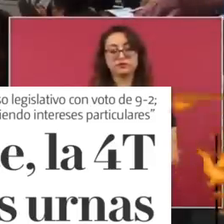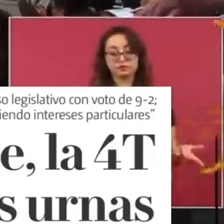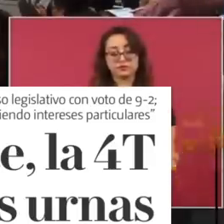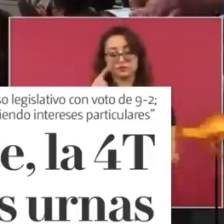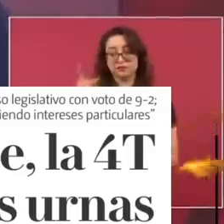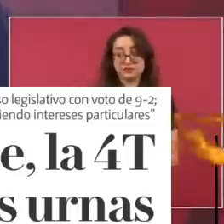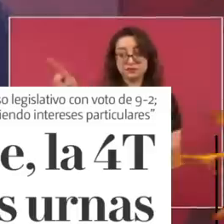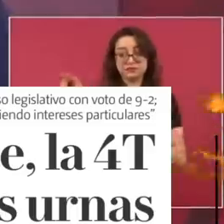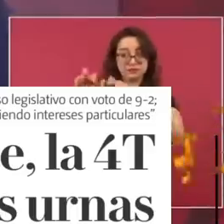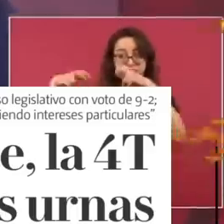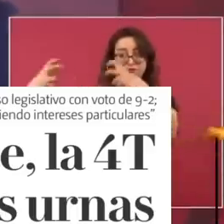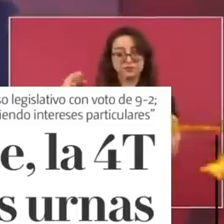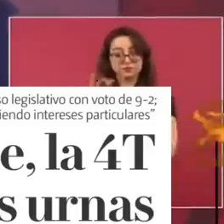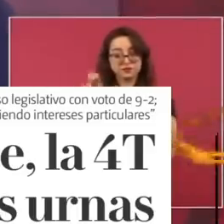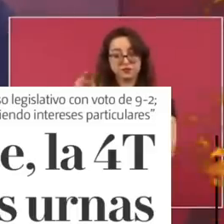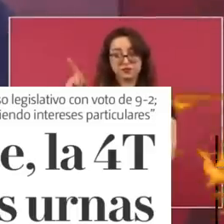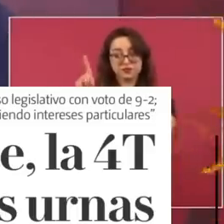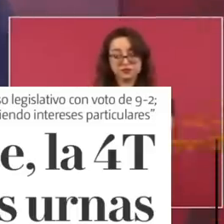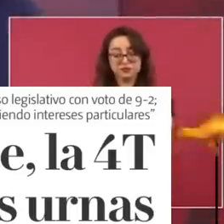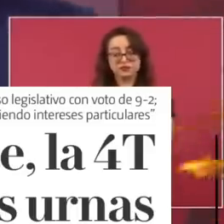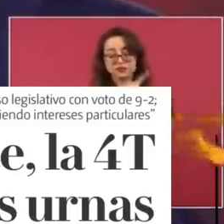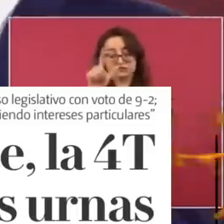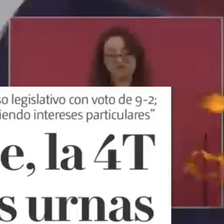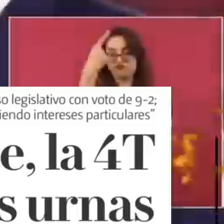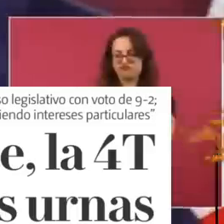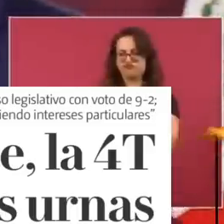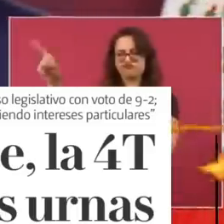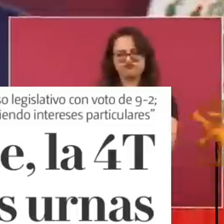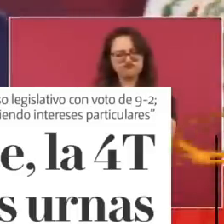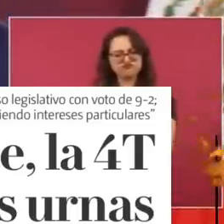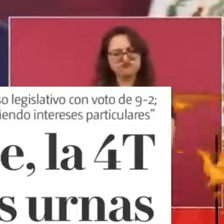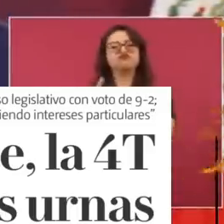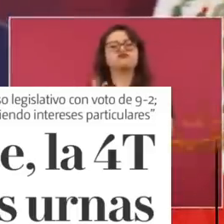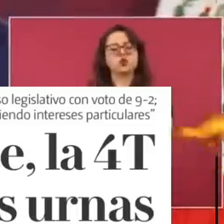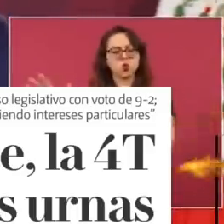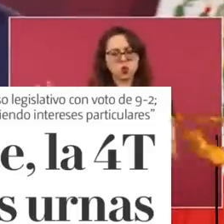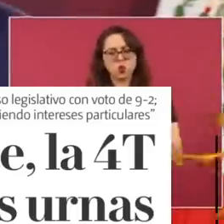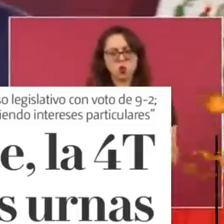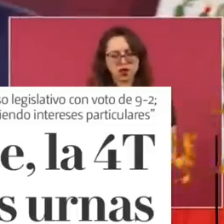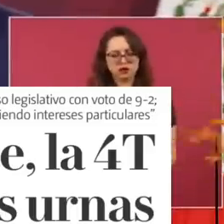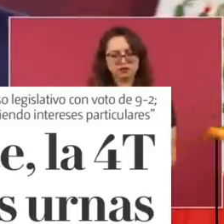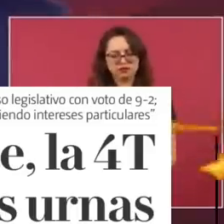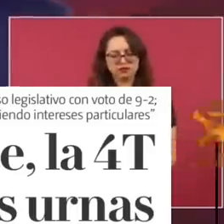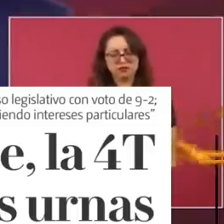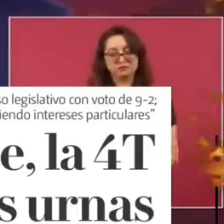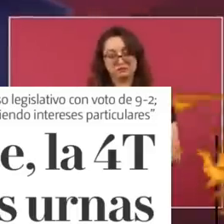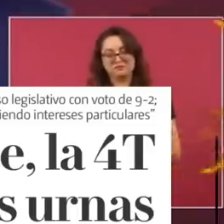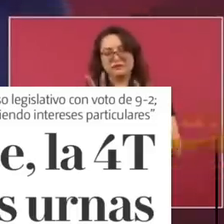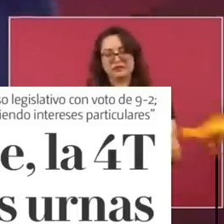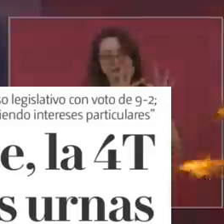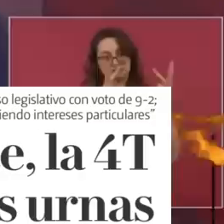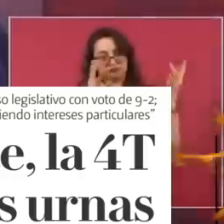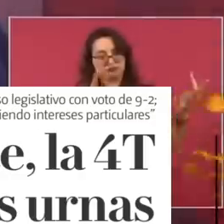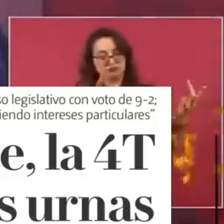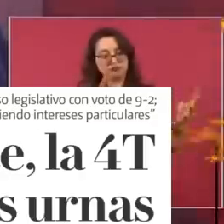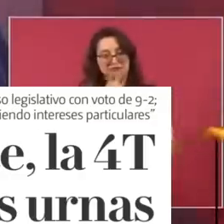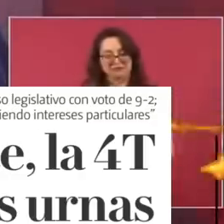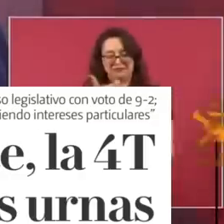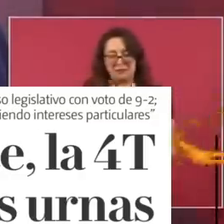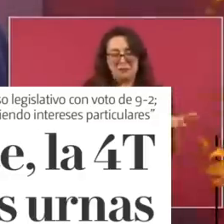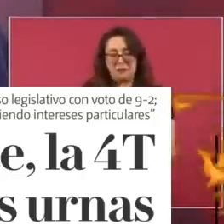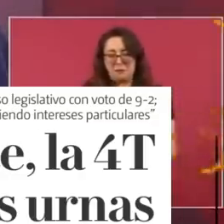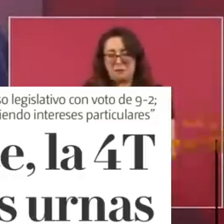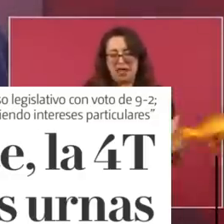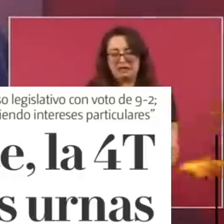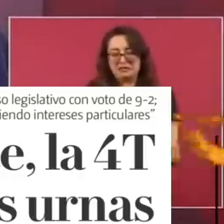que cancelan es la ley para que no ganen tanto los del INE,